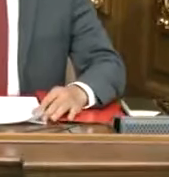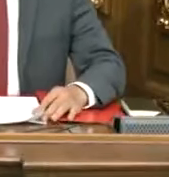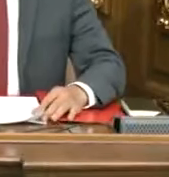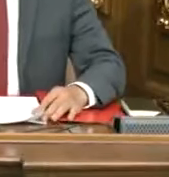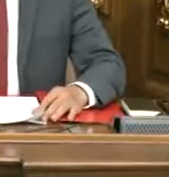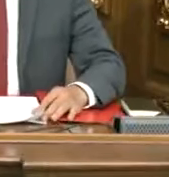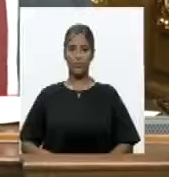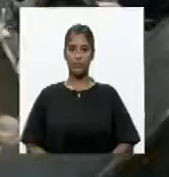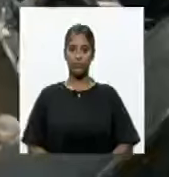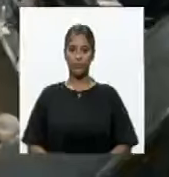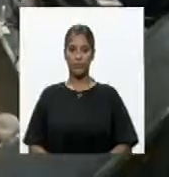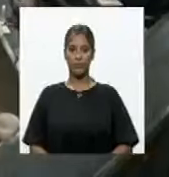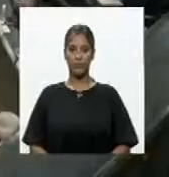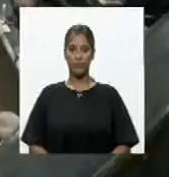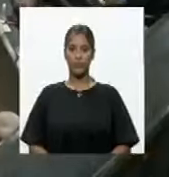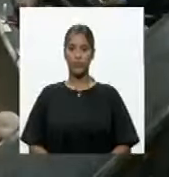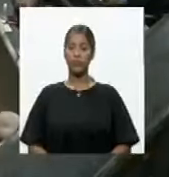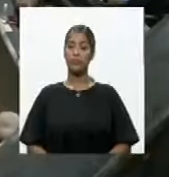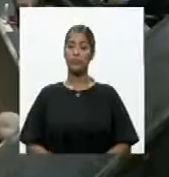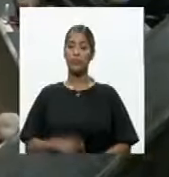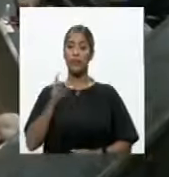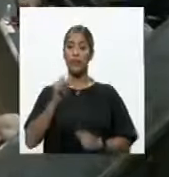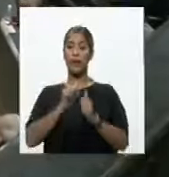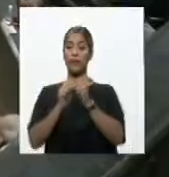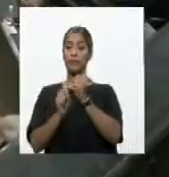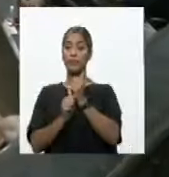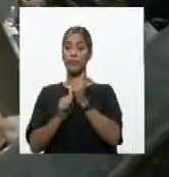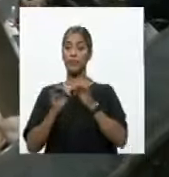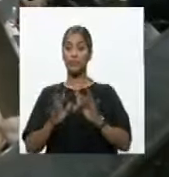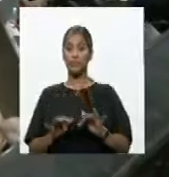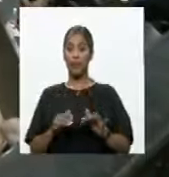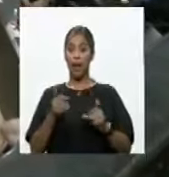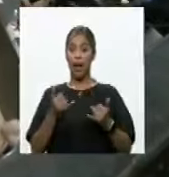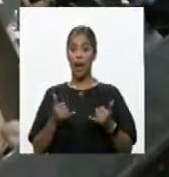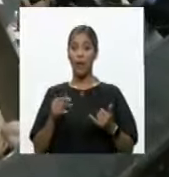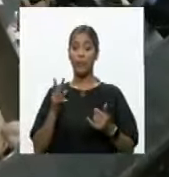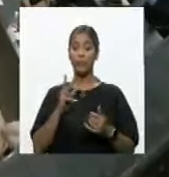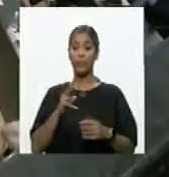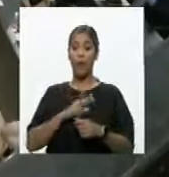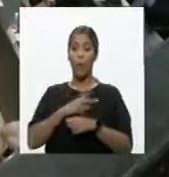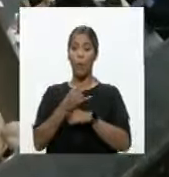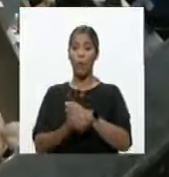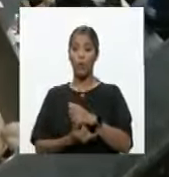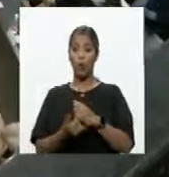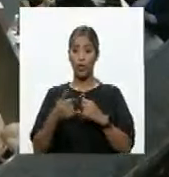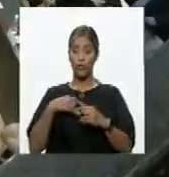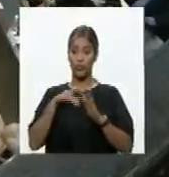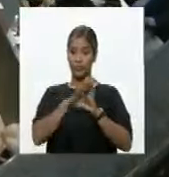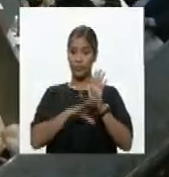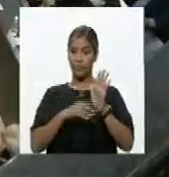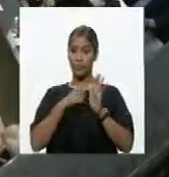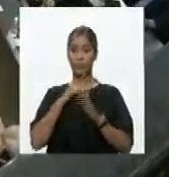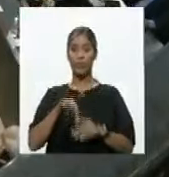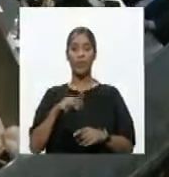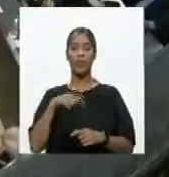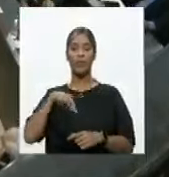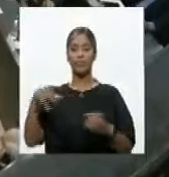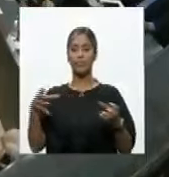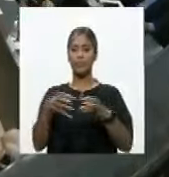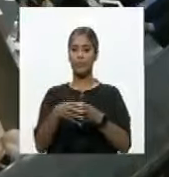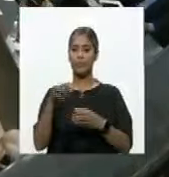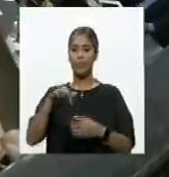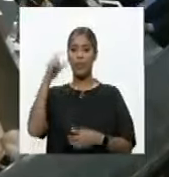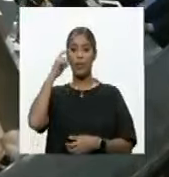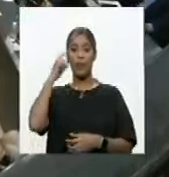sesión. Ciudadano subsecretario, sírvase dar lectura al proyecto de acta de la sesión ordinaria del día